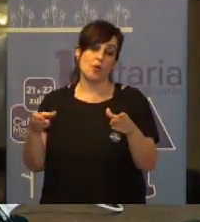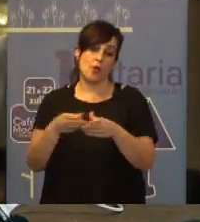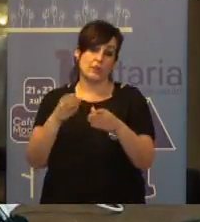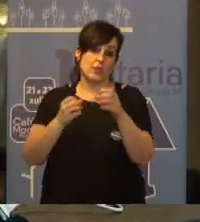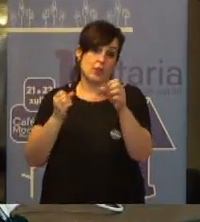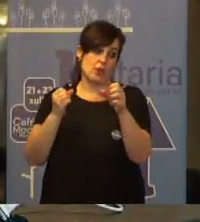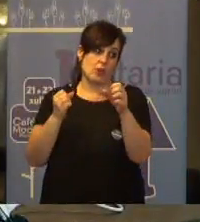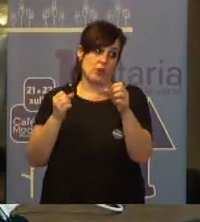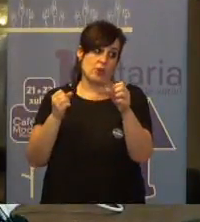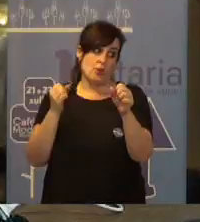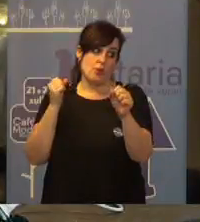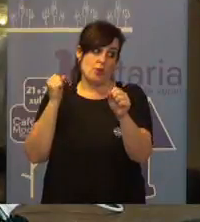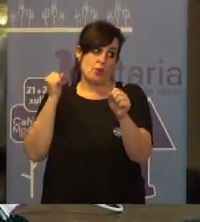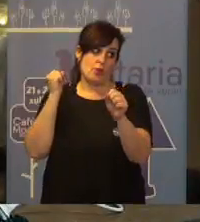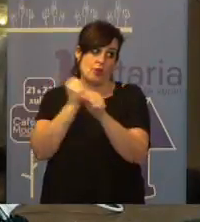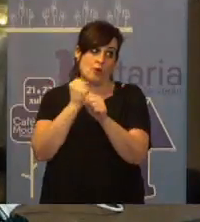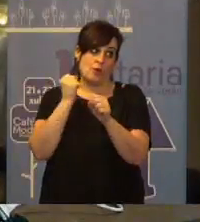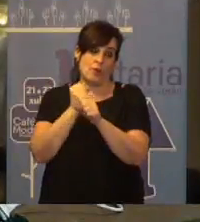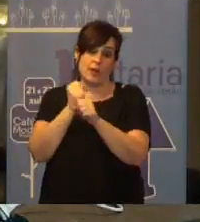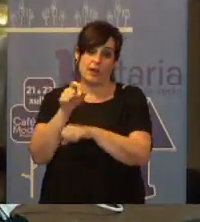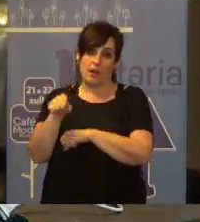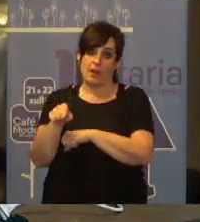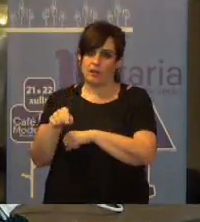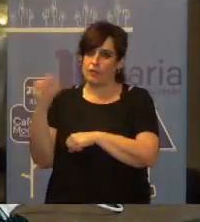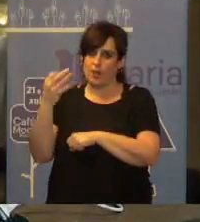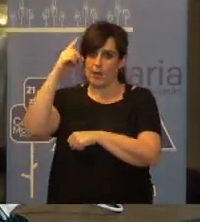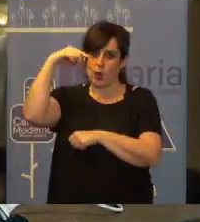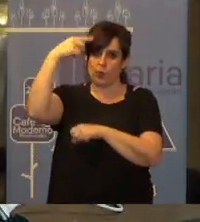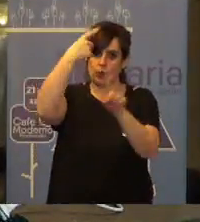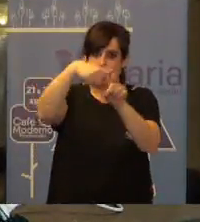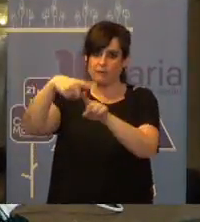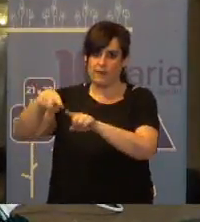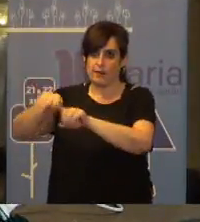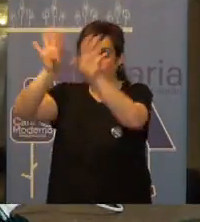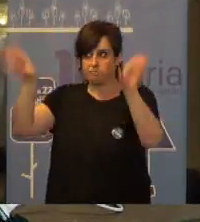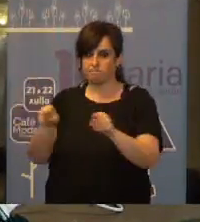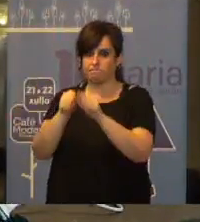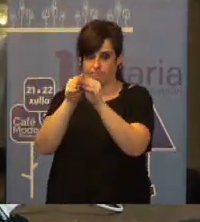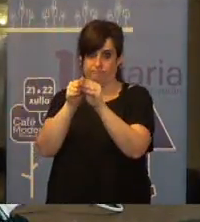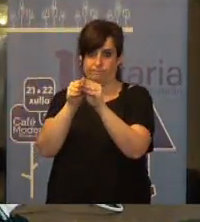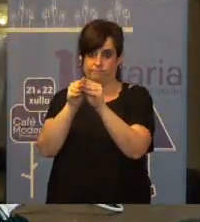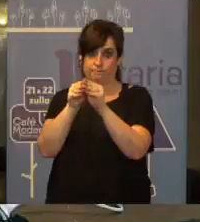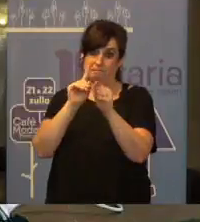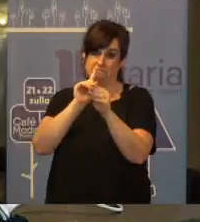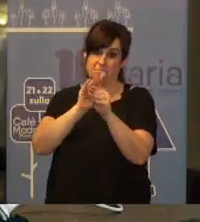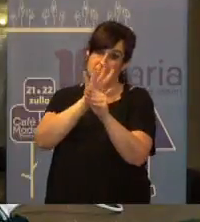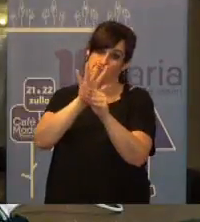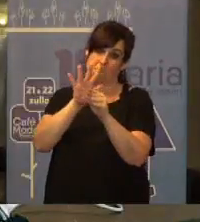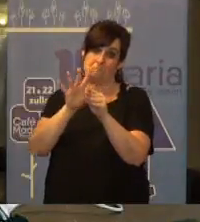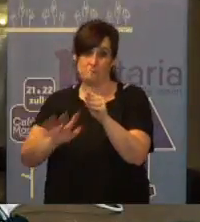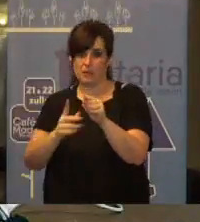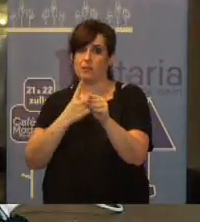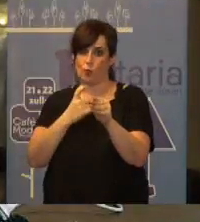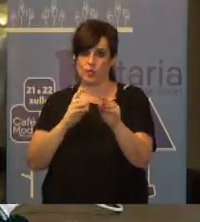que efectuar unha síntese de culturas diversas que, en fin, parece que lle está